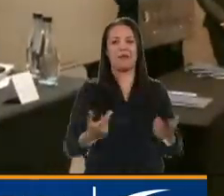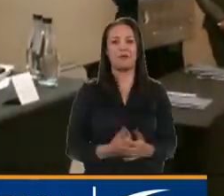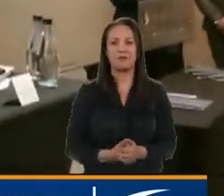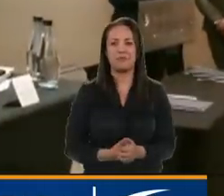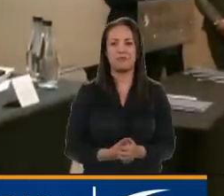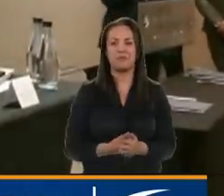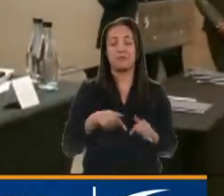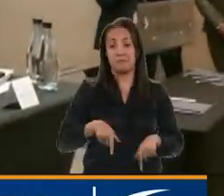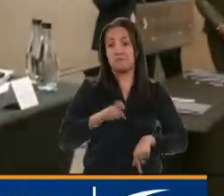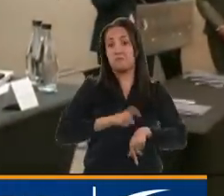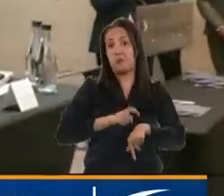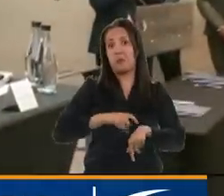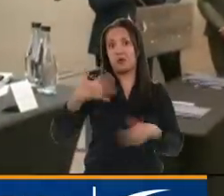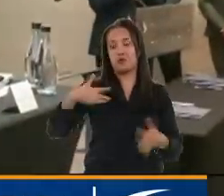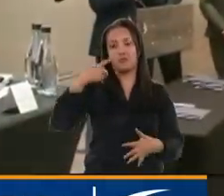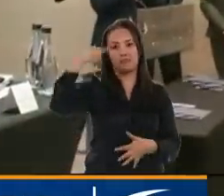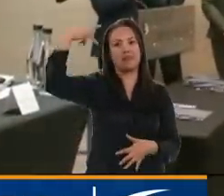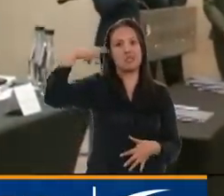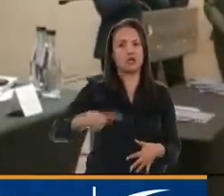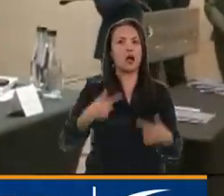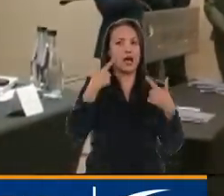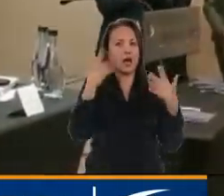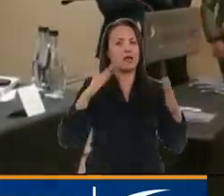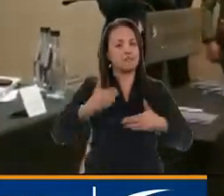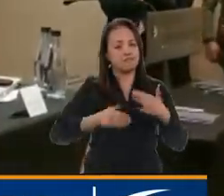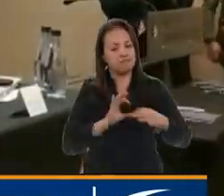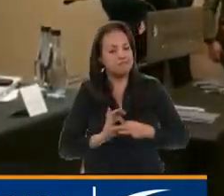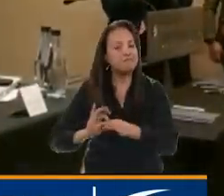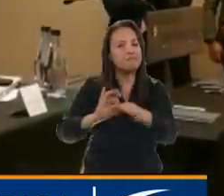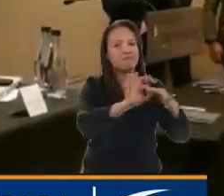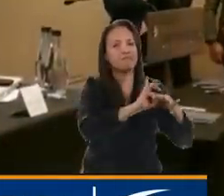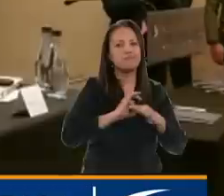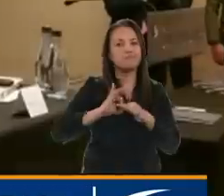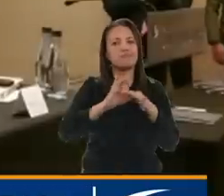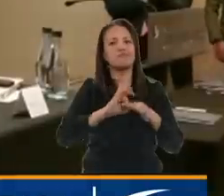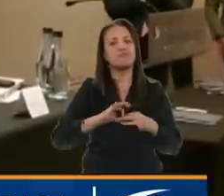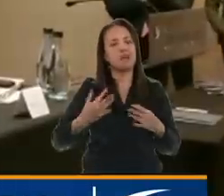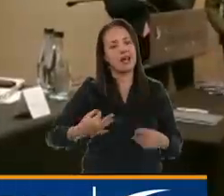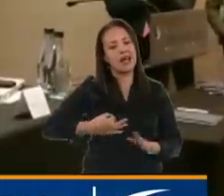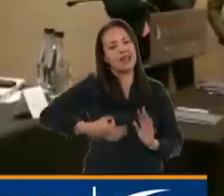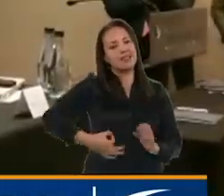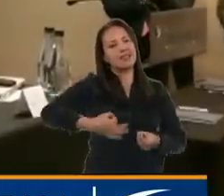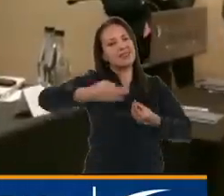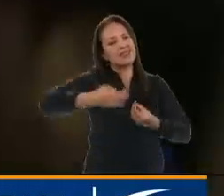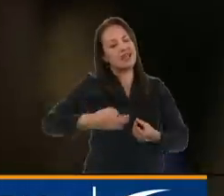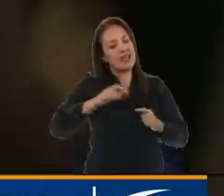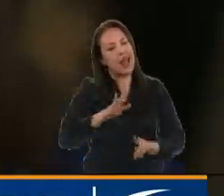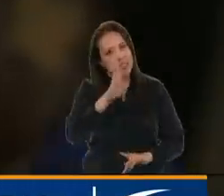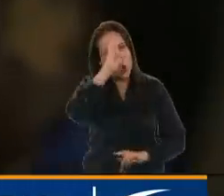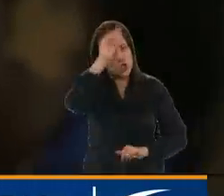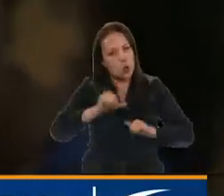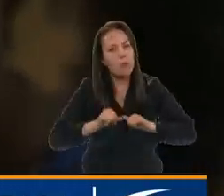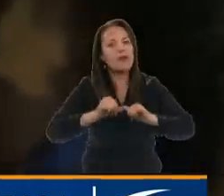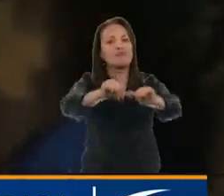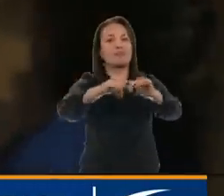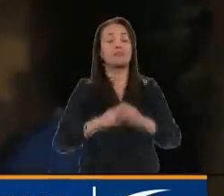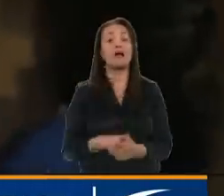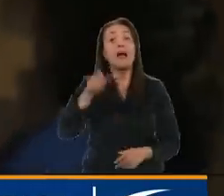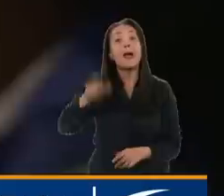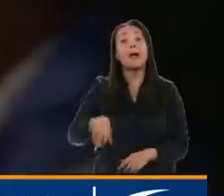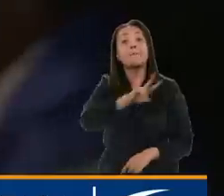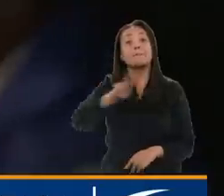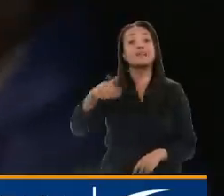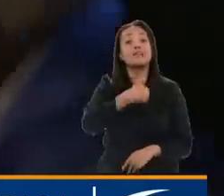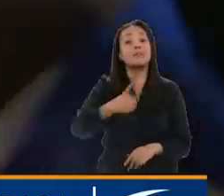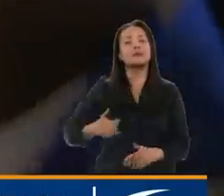Estamos en un momento histórico y vamos juntos a hacer que la dignidad se haga costumbre. La vicepresidenta visitó la casa